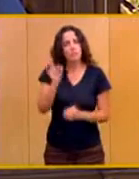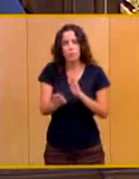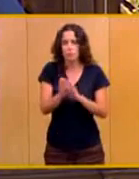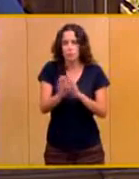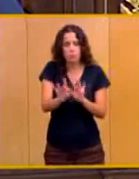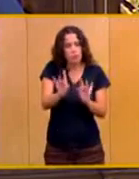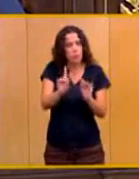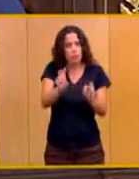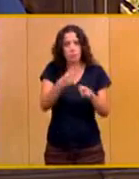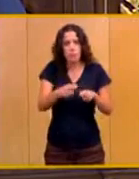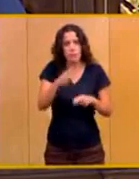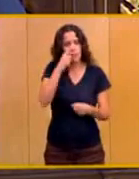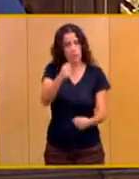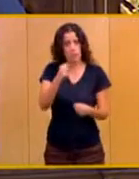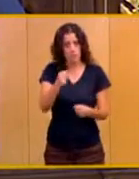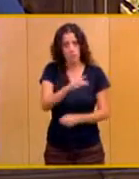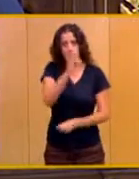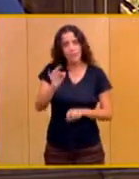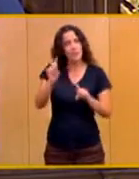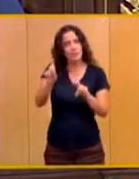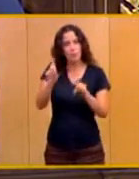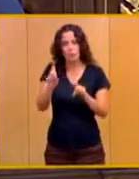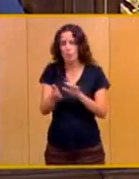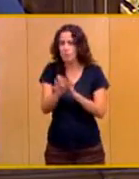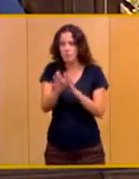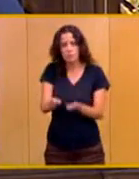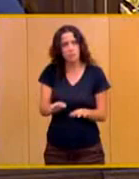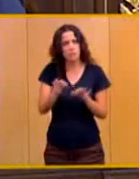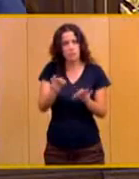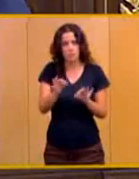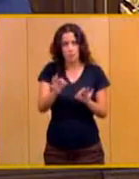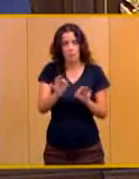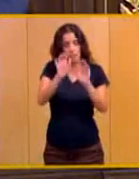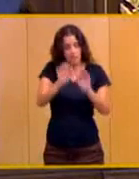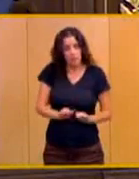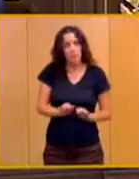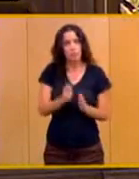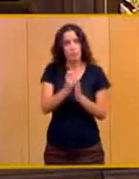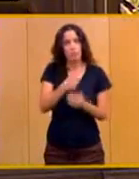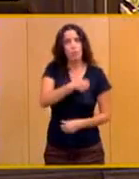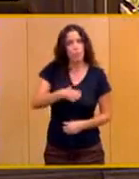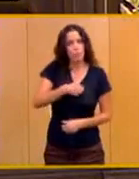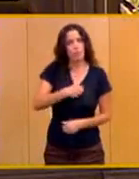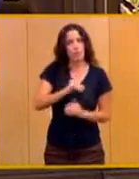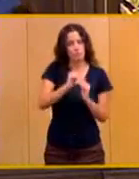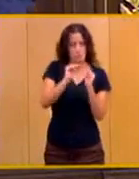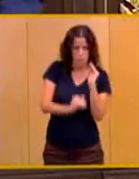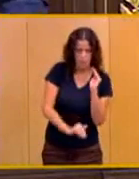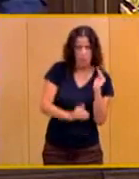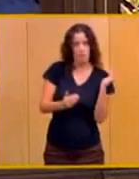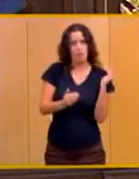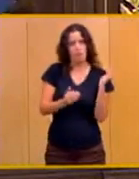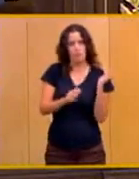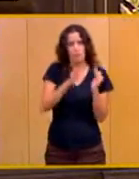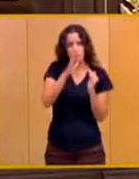en sanidad y en educación. Hemos decidido bajar las retribuciones de los funcionarios y lo hemos hecho después de haberlo subido